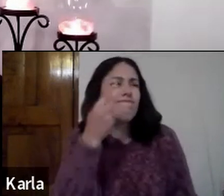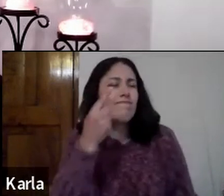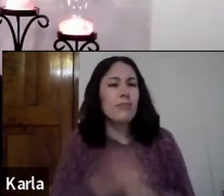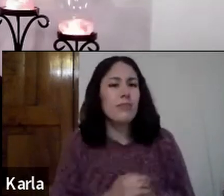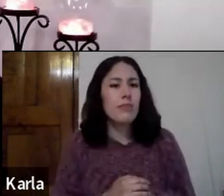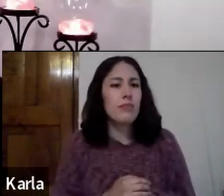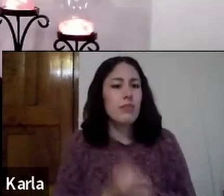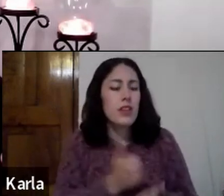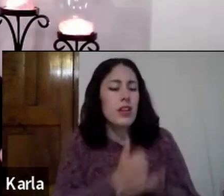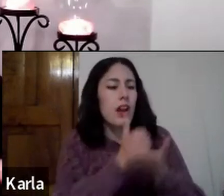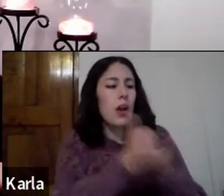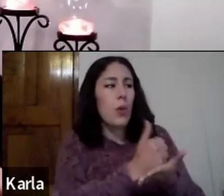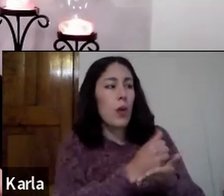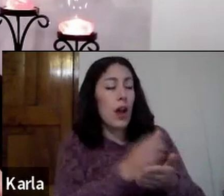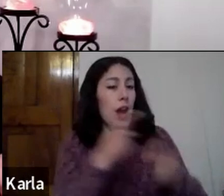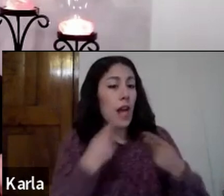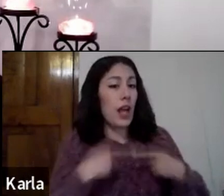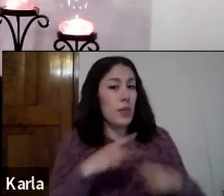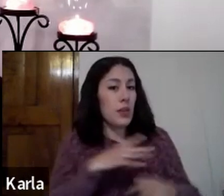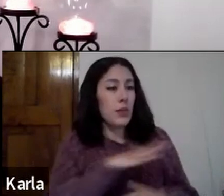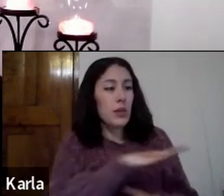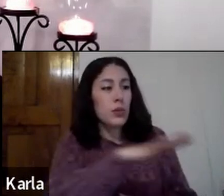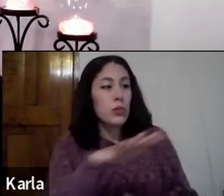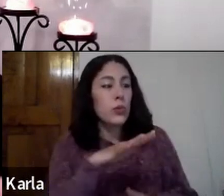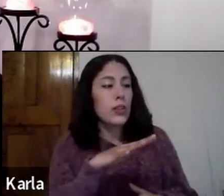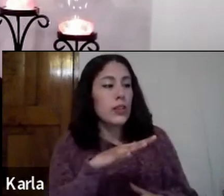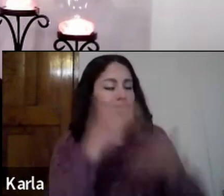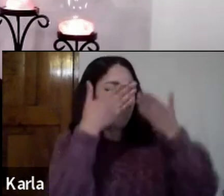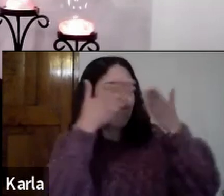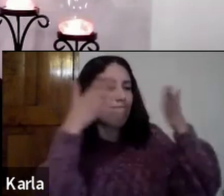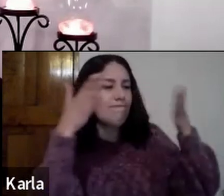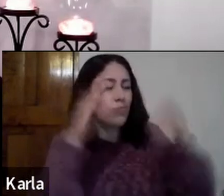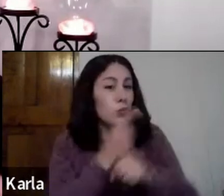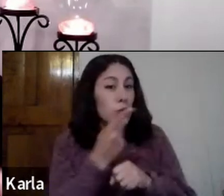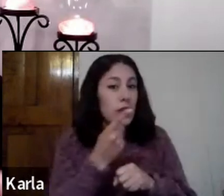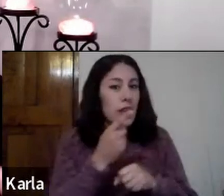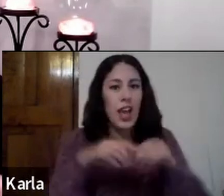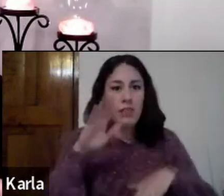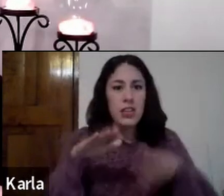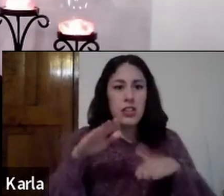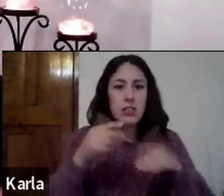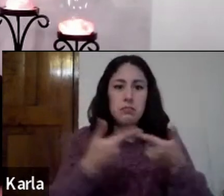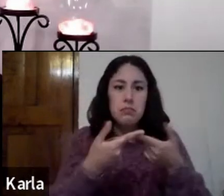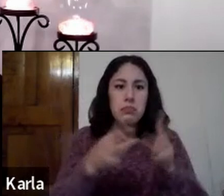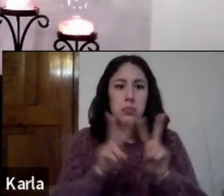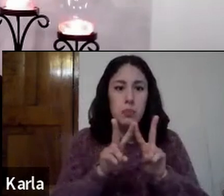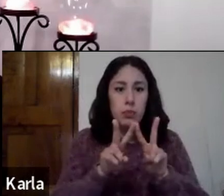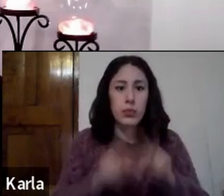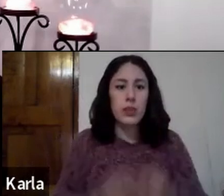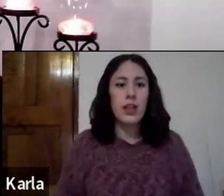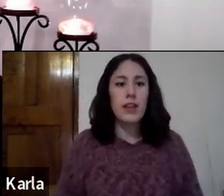que a veces está vulnerada vulnerable y que no